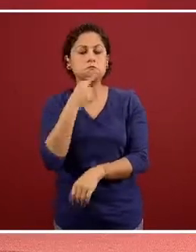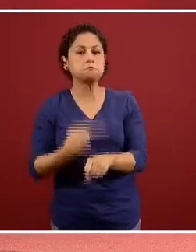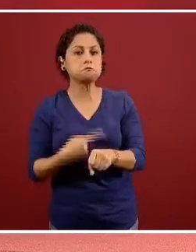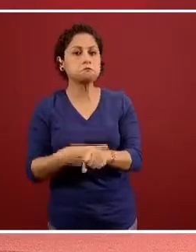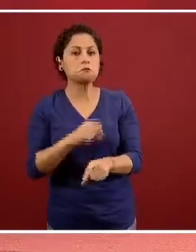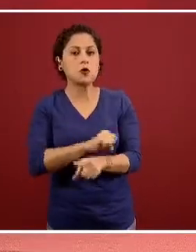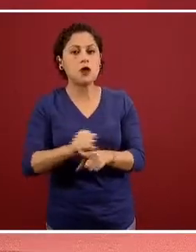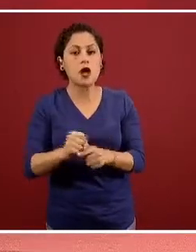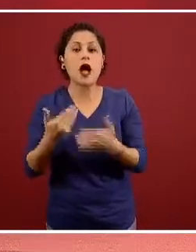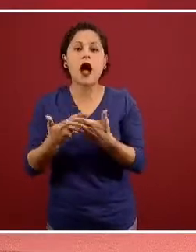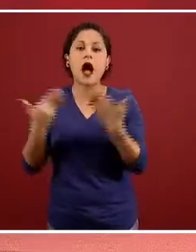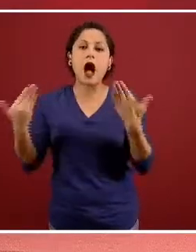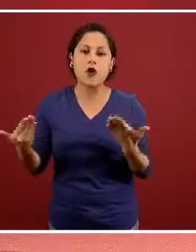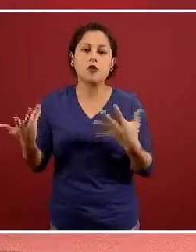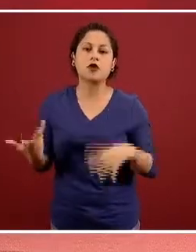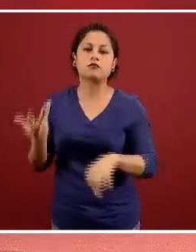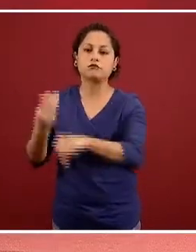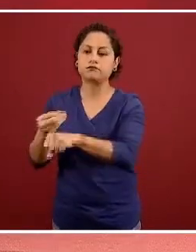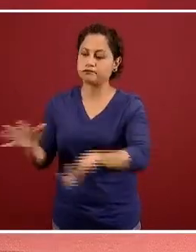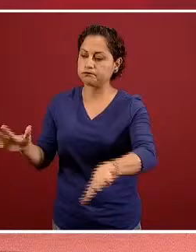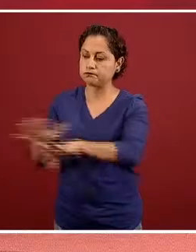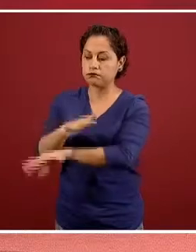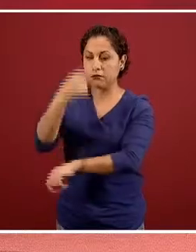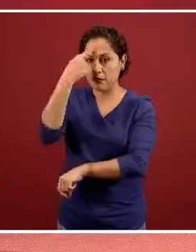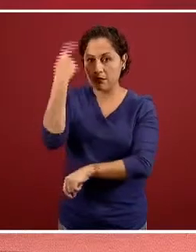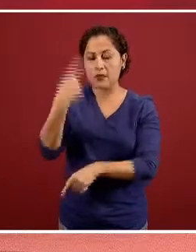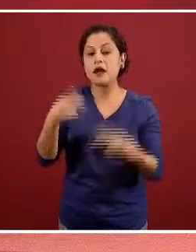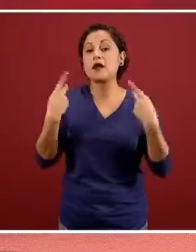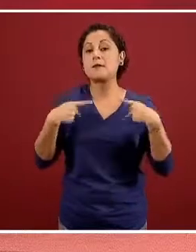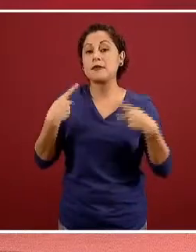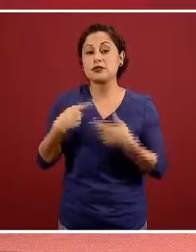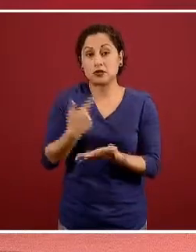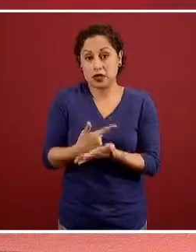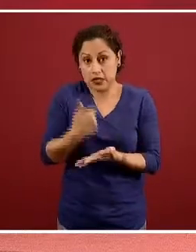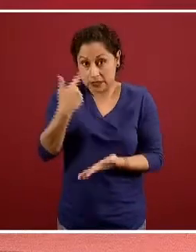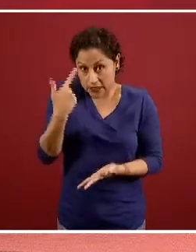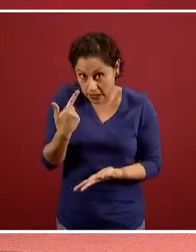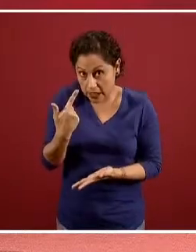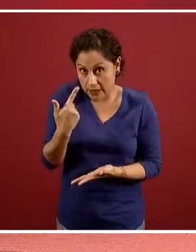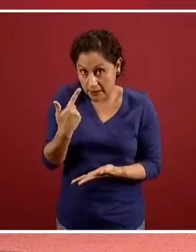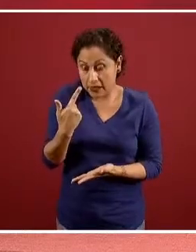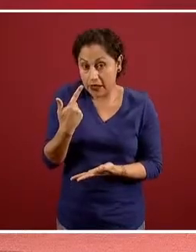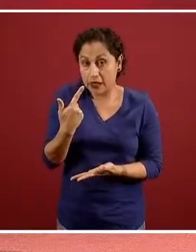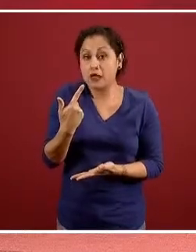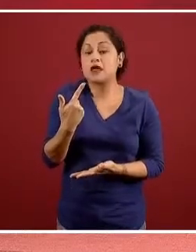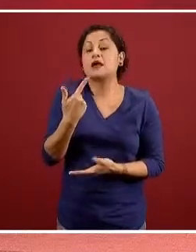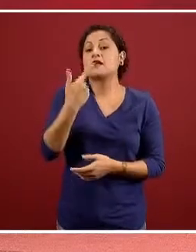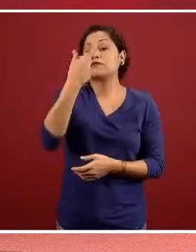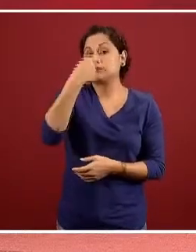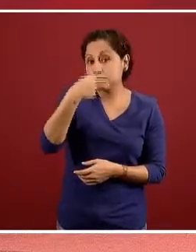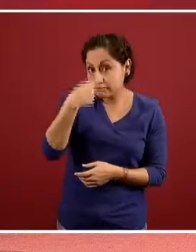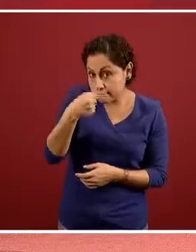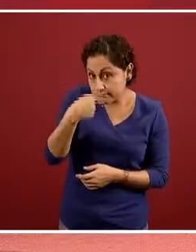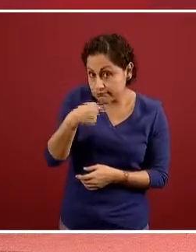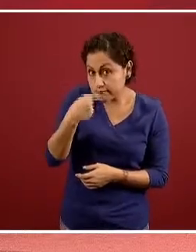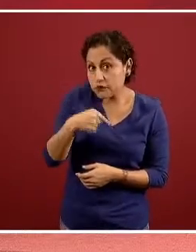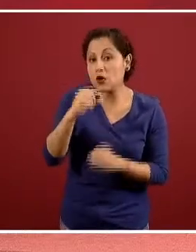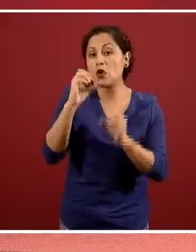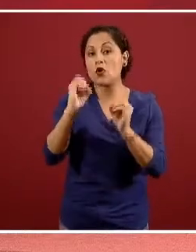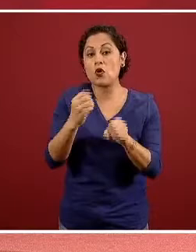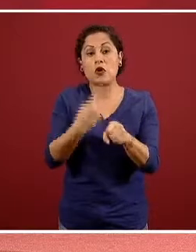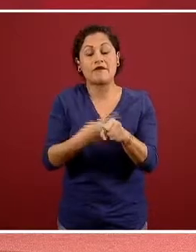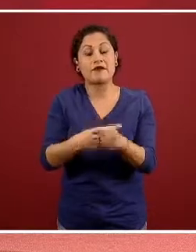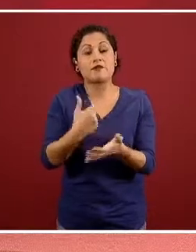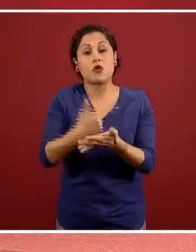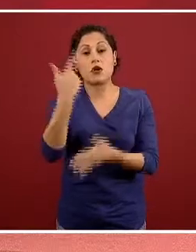aumentar la capacidad y atender apropiadamente a los pacientes con influenza que tienen un estado de salud